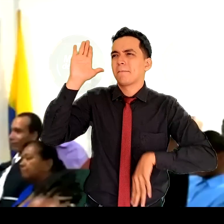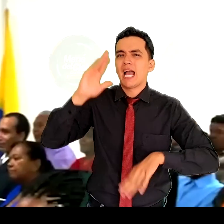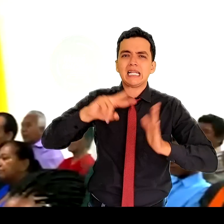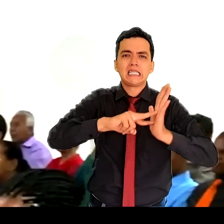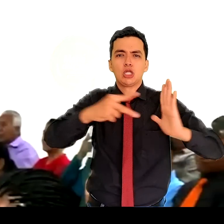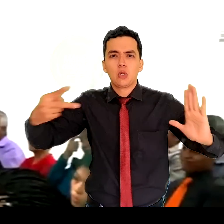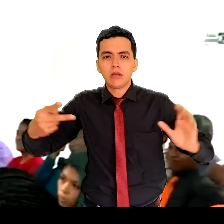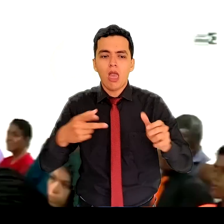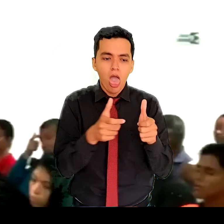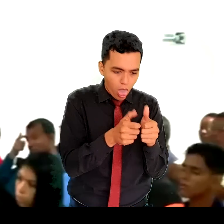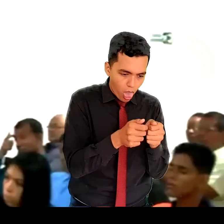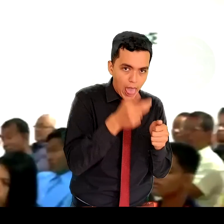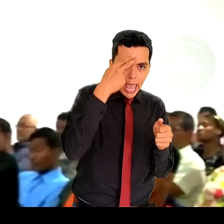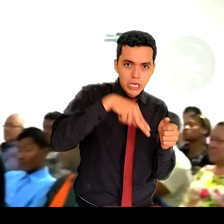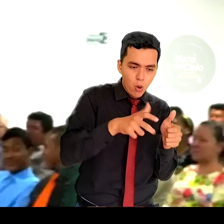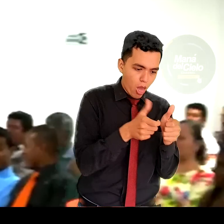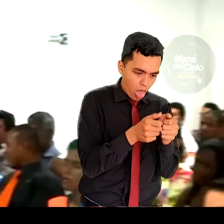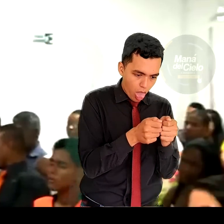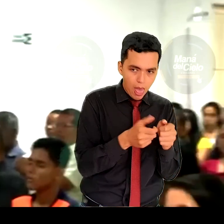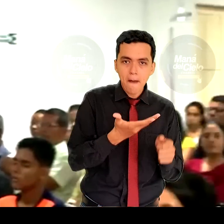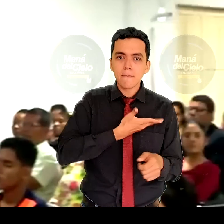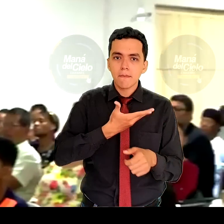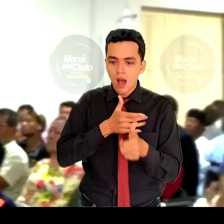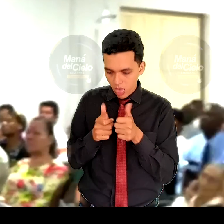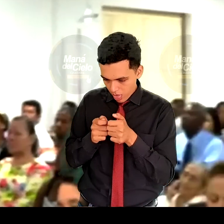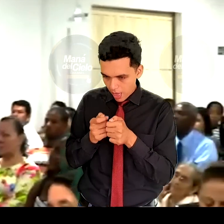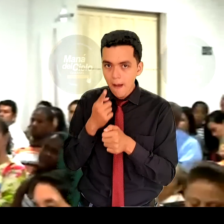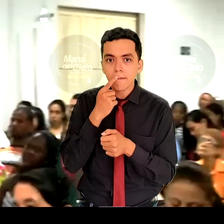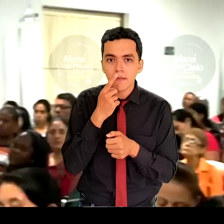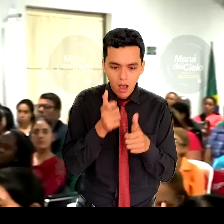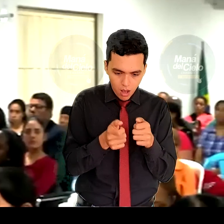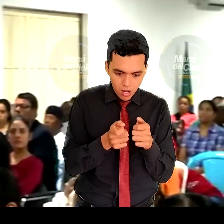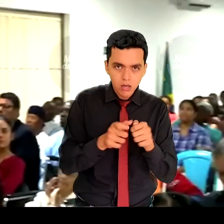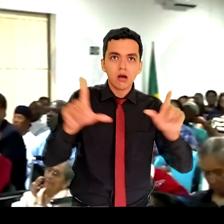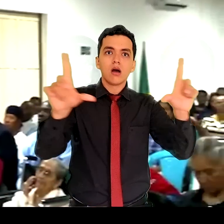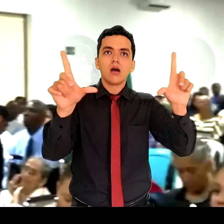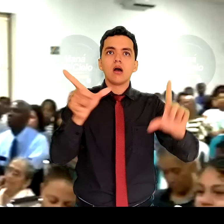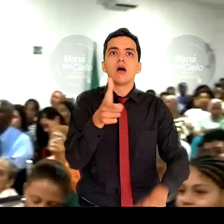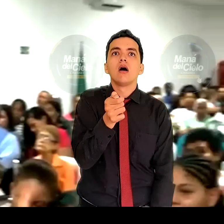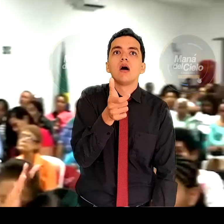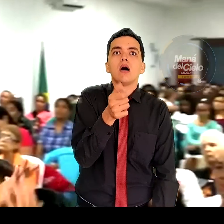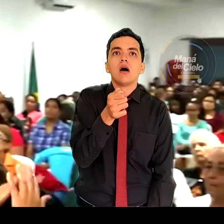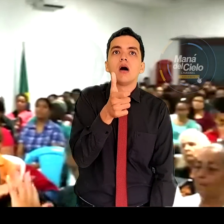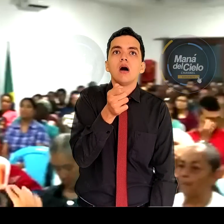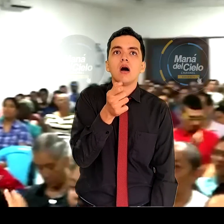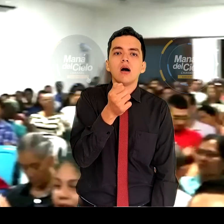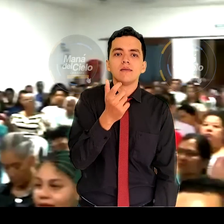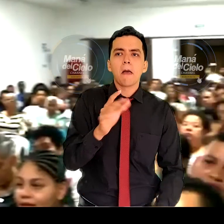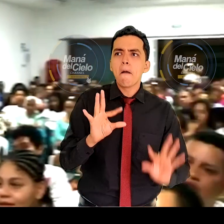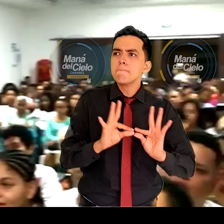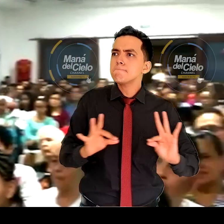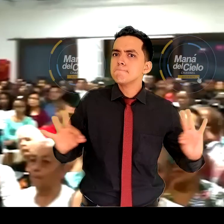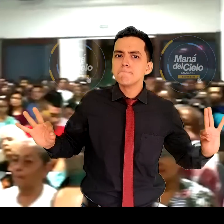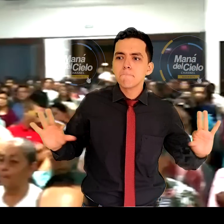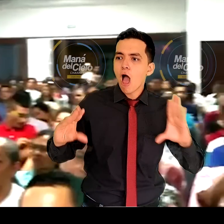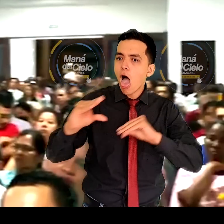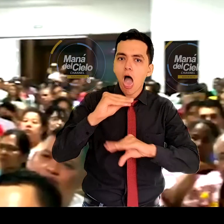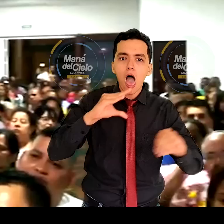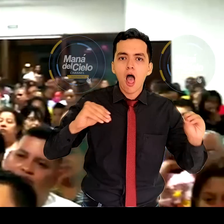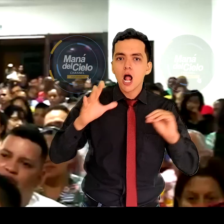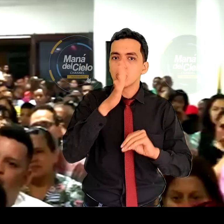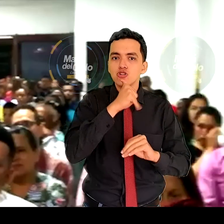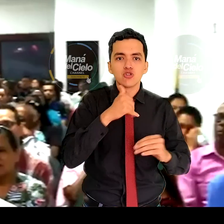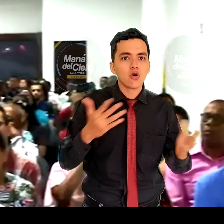aparato. Y allí en la casa hay un silencio completo porque cada uno está en lo suyo. En la noche cada quien se va a acostar. Entonces el papá,